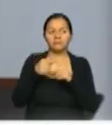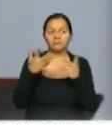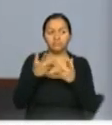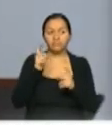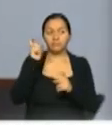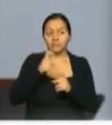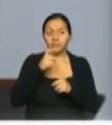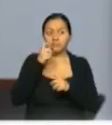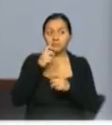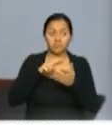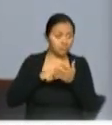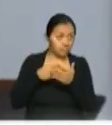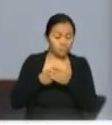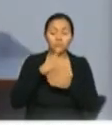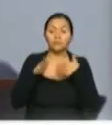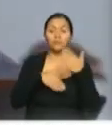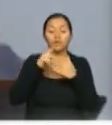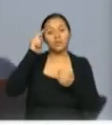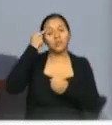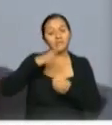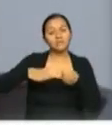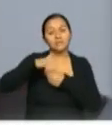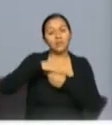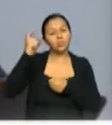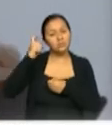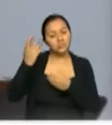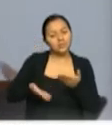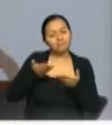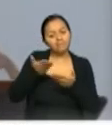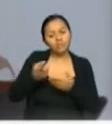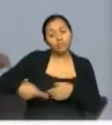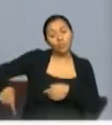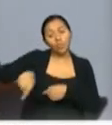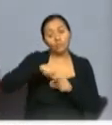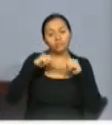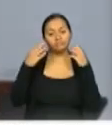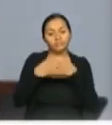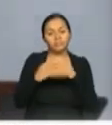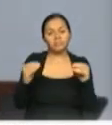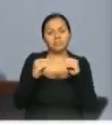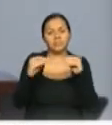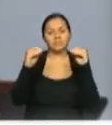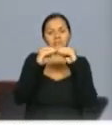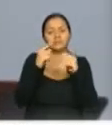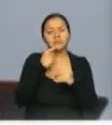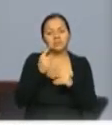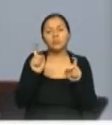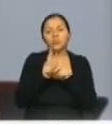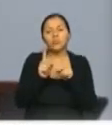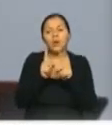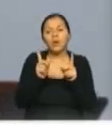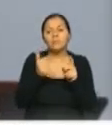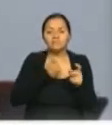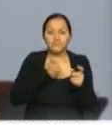hemos ratificado como Estado la necesidad colectiva de incrementar la resiliencia de nuestras